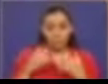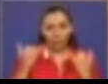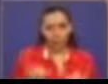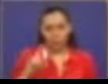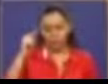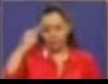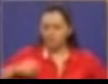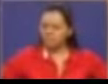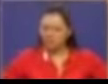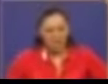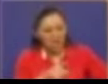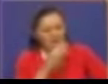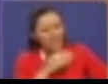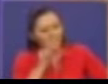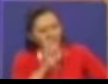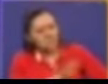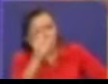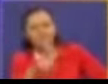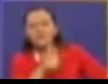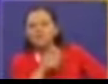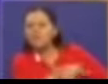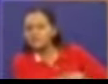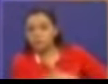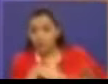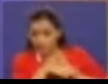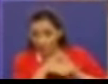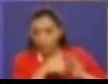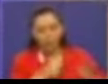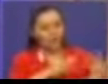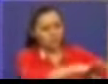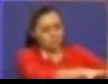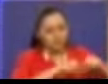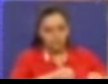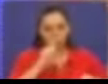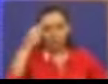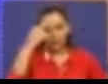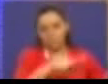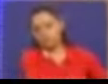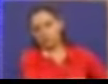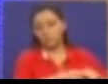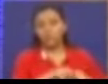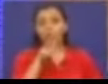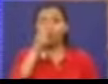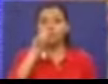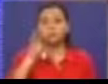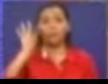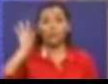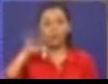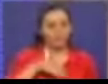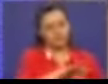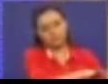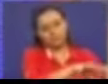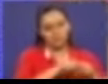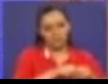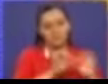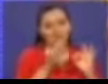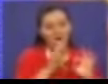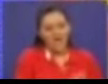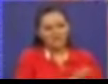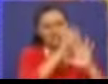el gobierno de la Revolución Ciudadana, vencimos 100.000 problemas legales y en el 2009 esa hacienda